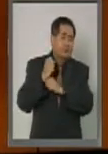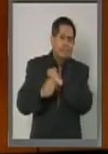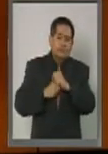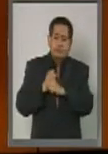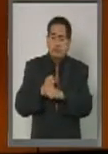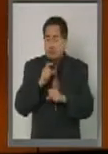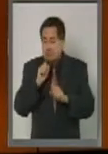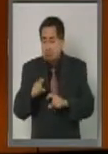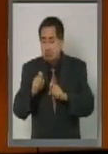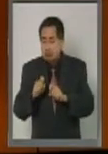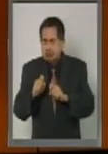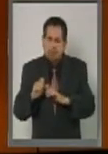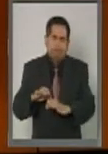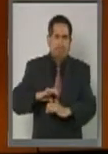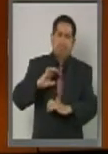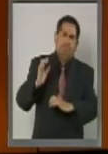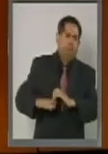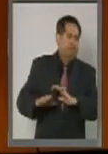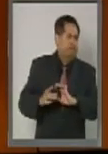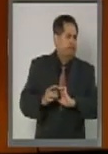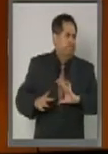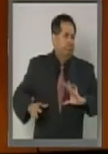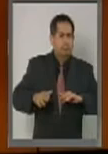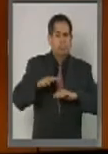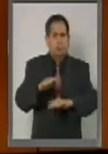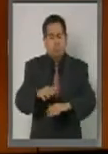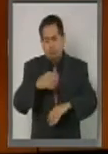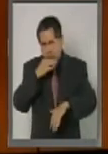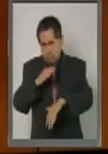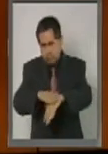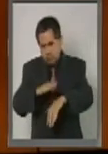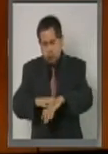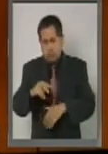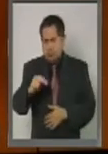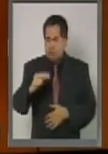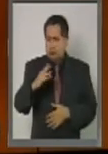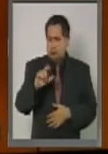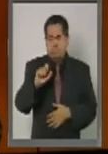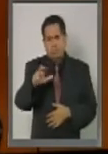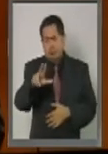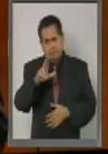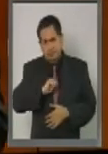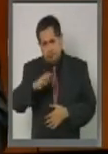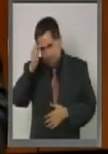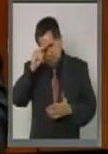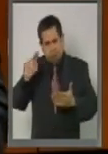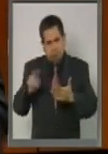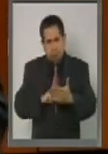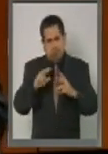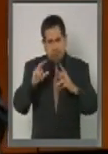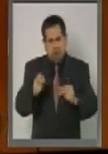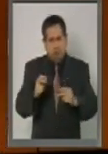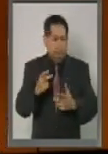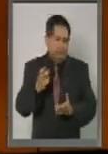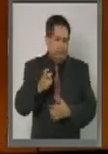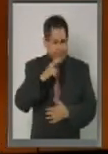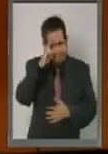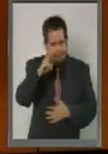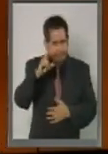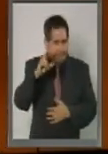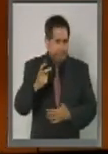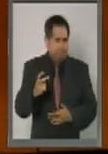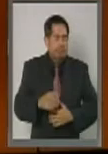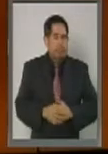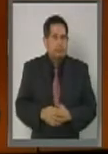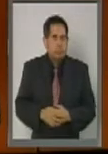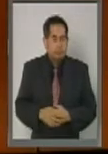concluir las negociaciones del Tratado sobre la prohibición de armas nucleares. Quiero, desde esta